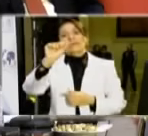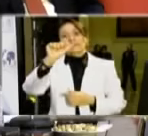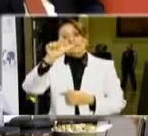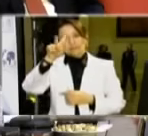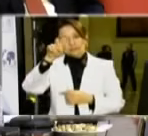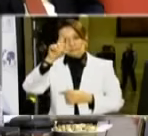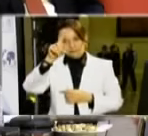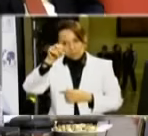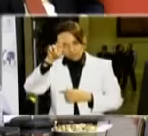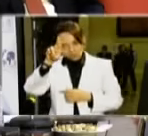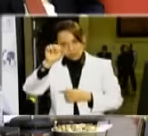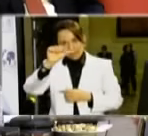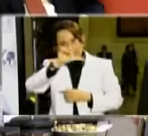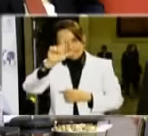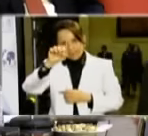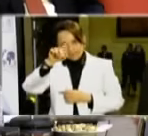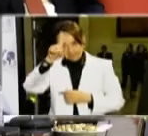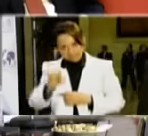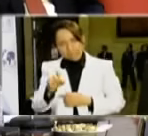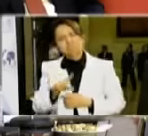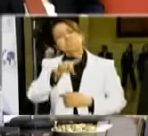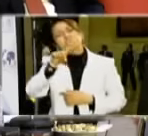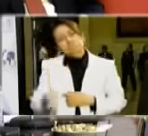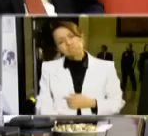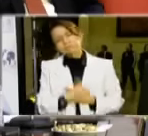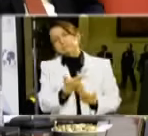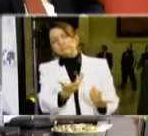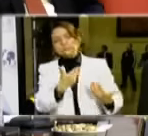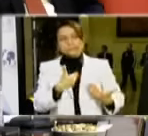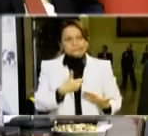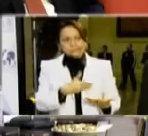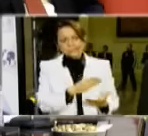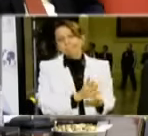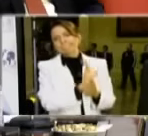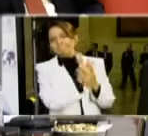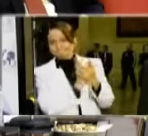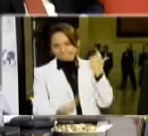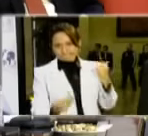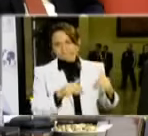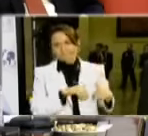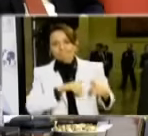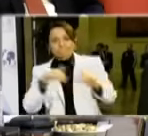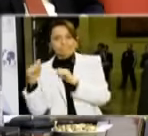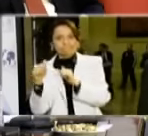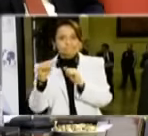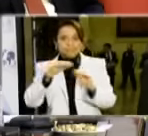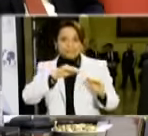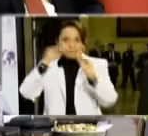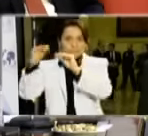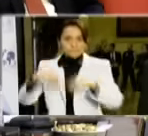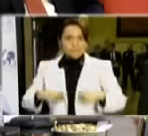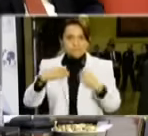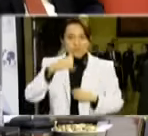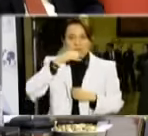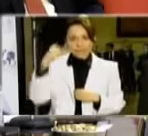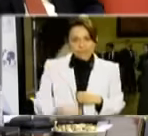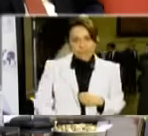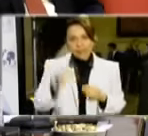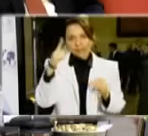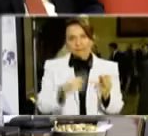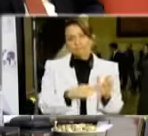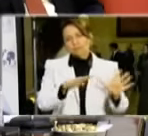1973, se exilió y vivió en Italia desde 1974 y hasta